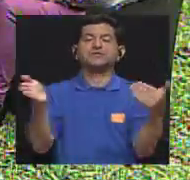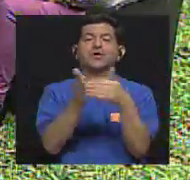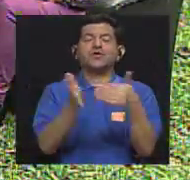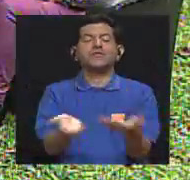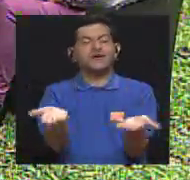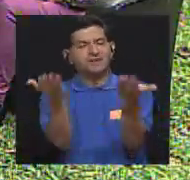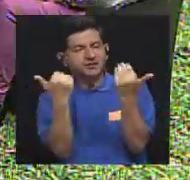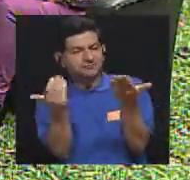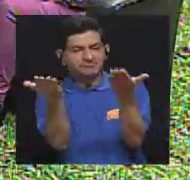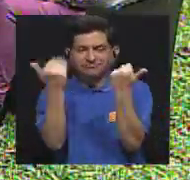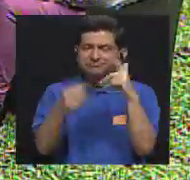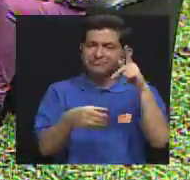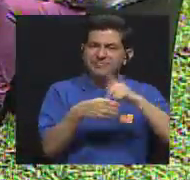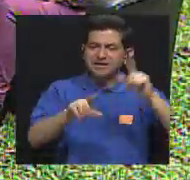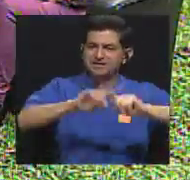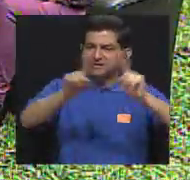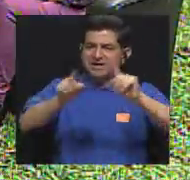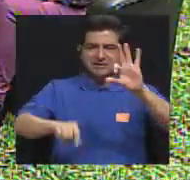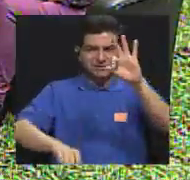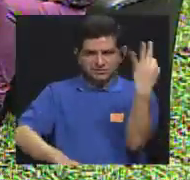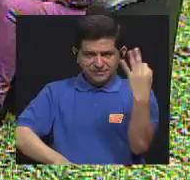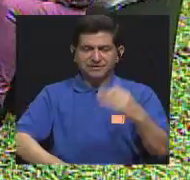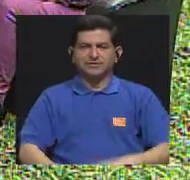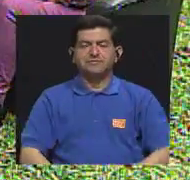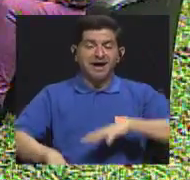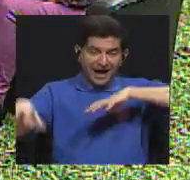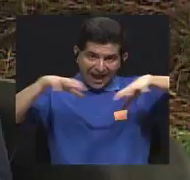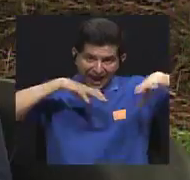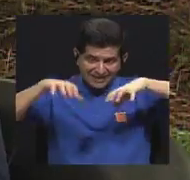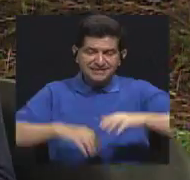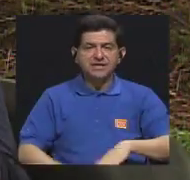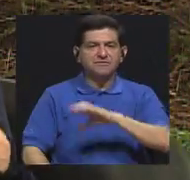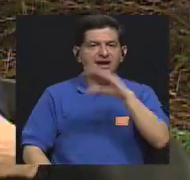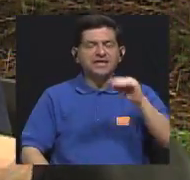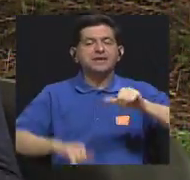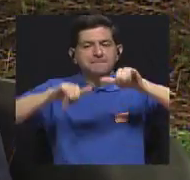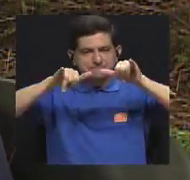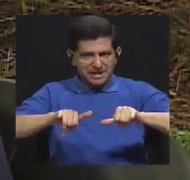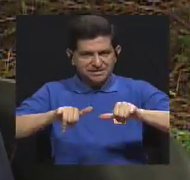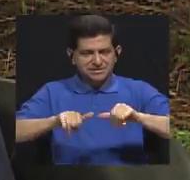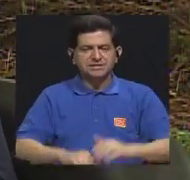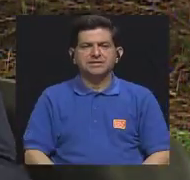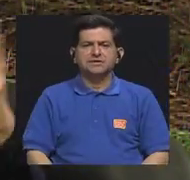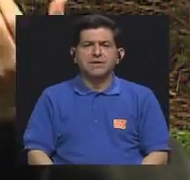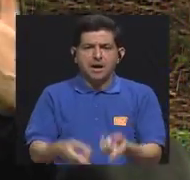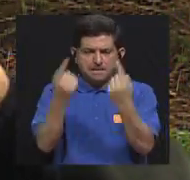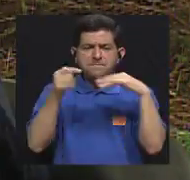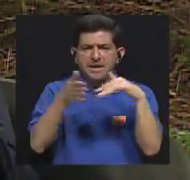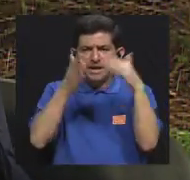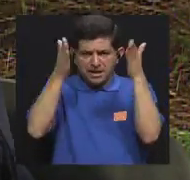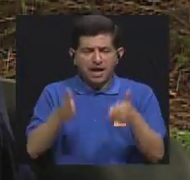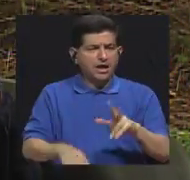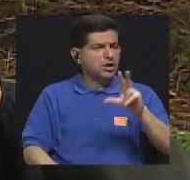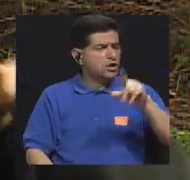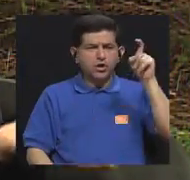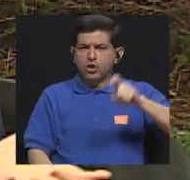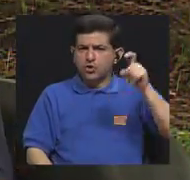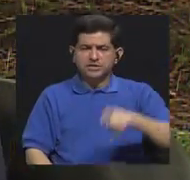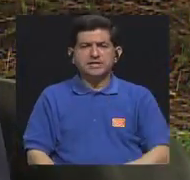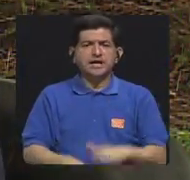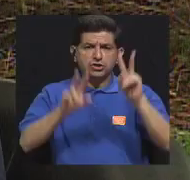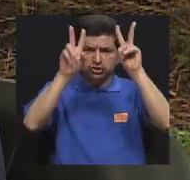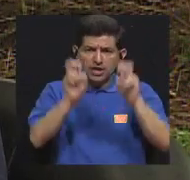aulas para que vuelvan, ¿verdad? Que participen de una u otra manera activa, pasivamente, ¿verdad? Vengan como estudiantes, pero